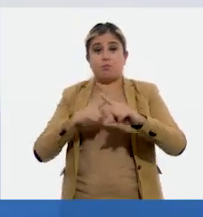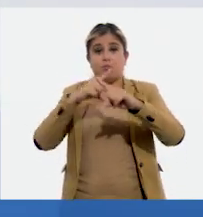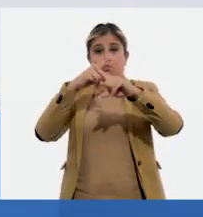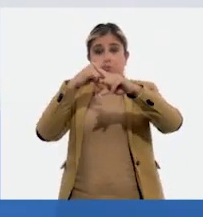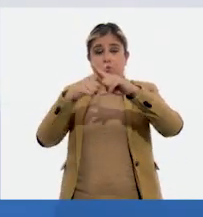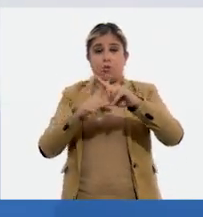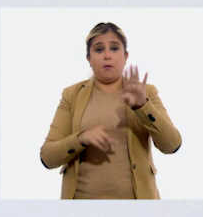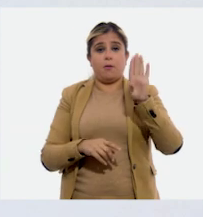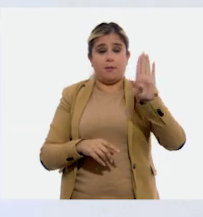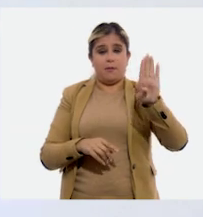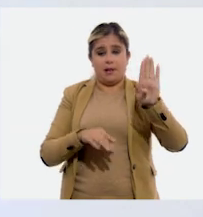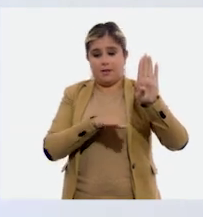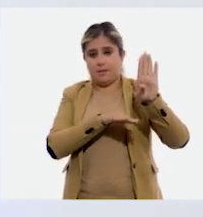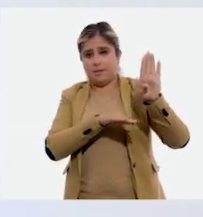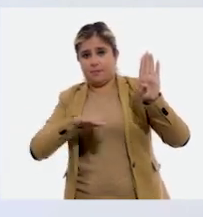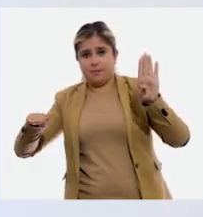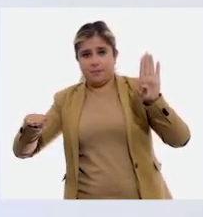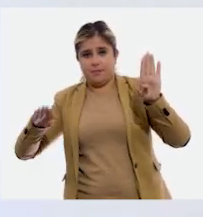base